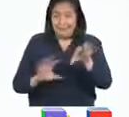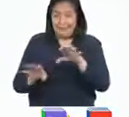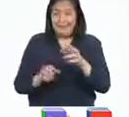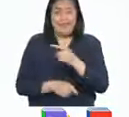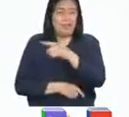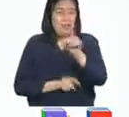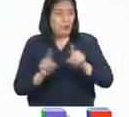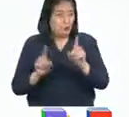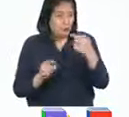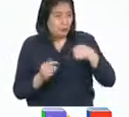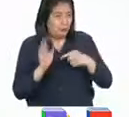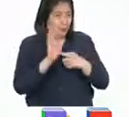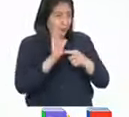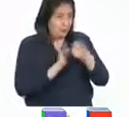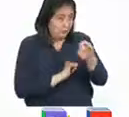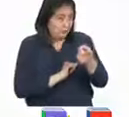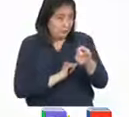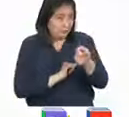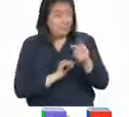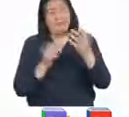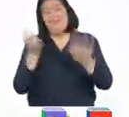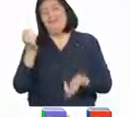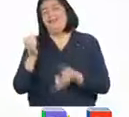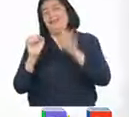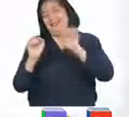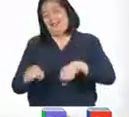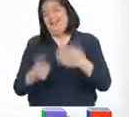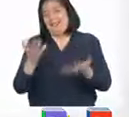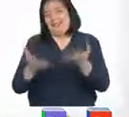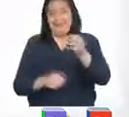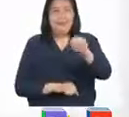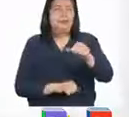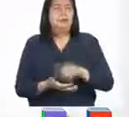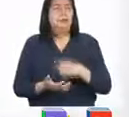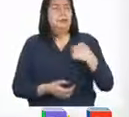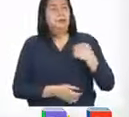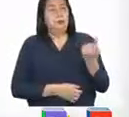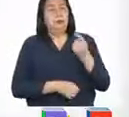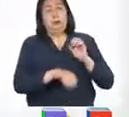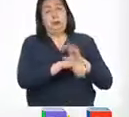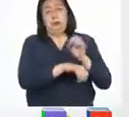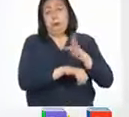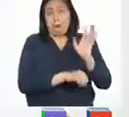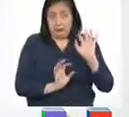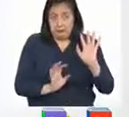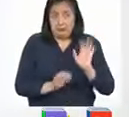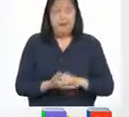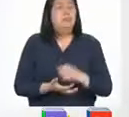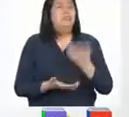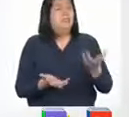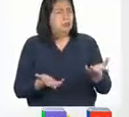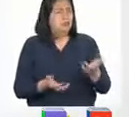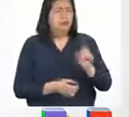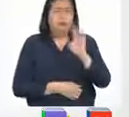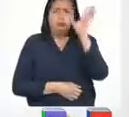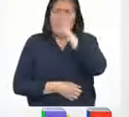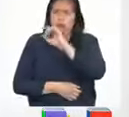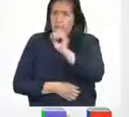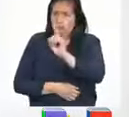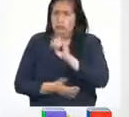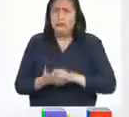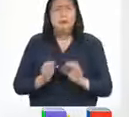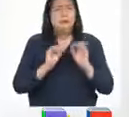a algunos de los que he mostrado? ¡Seguro que sí! Mi única recomendación adicional es que no